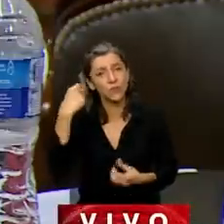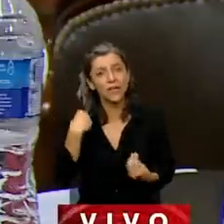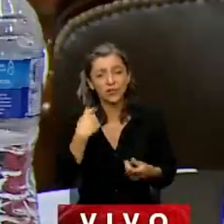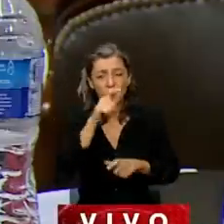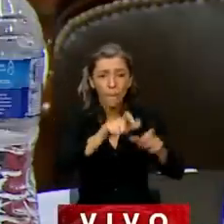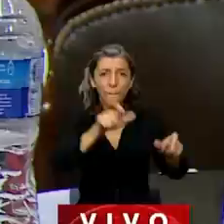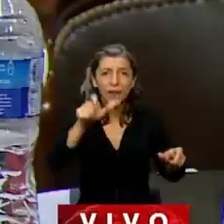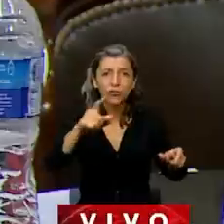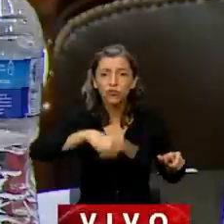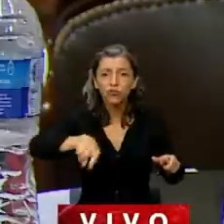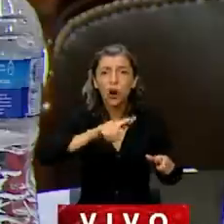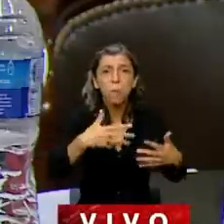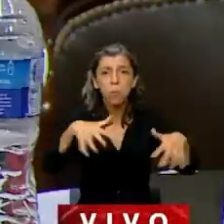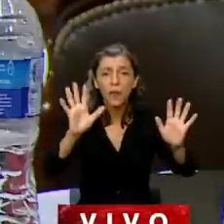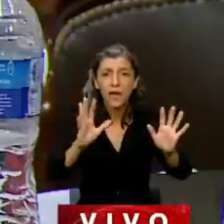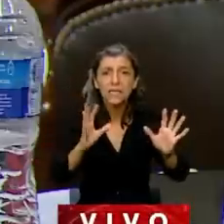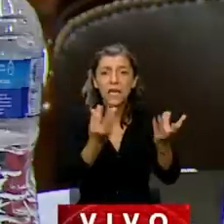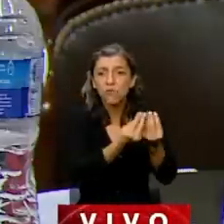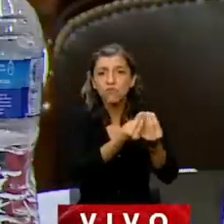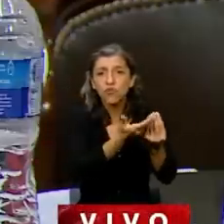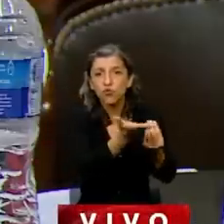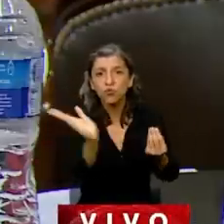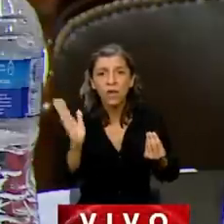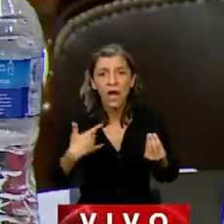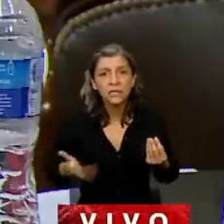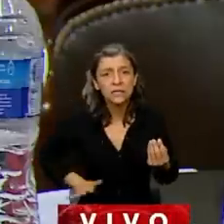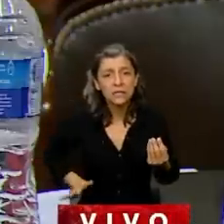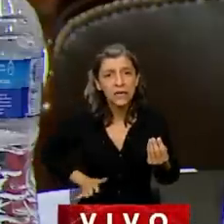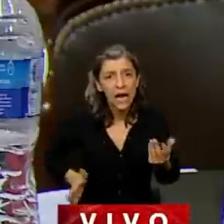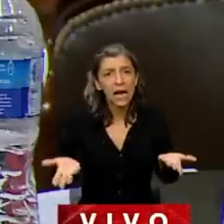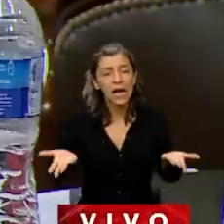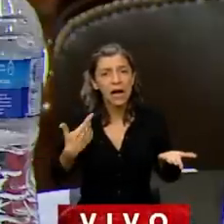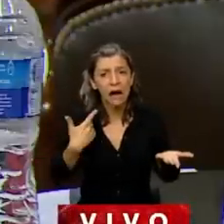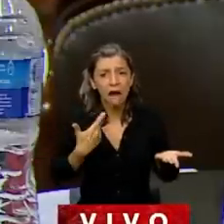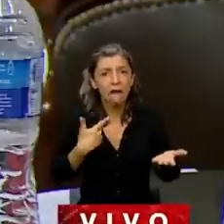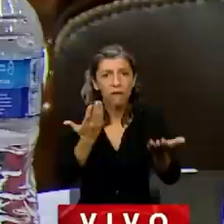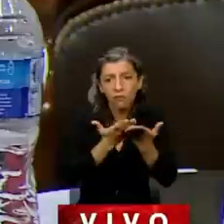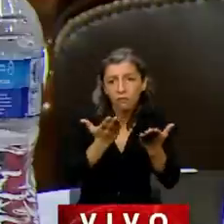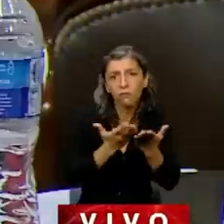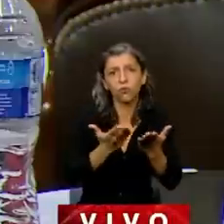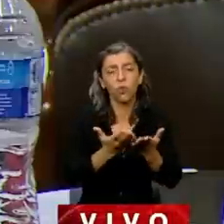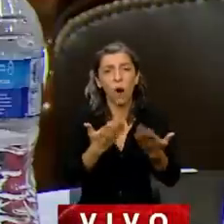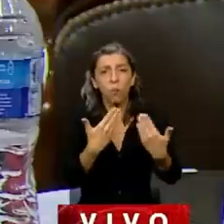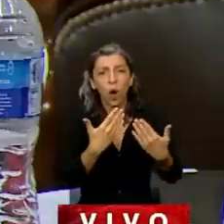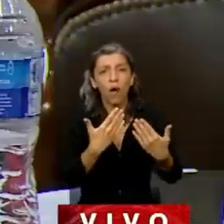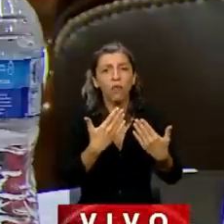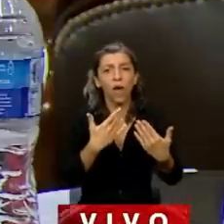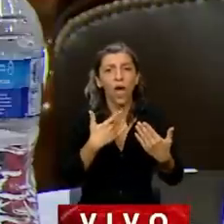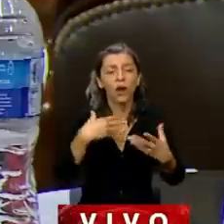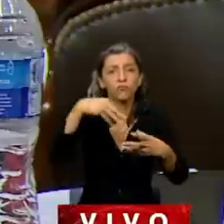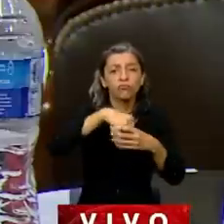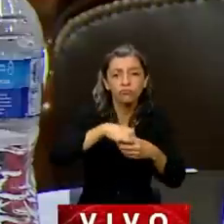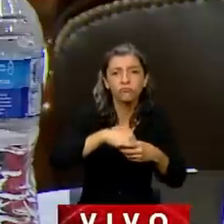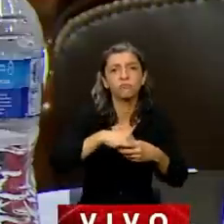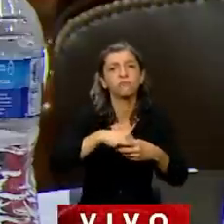quizás tengan vocación para de servicio en enfermería, que puedan hacer y que